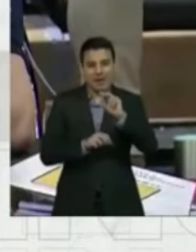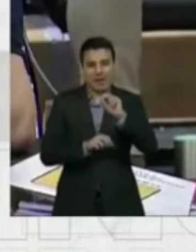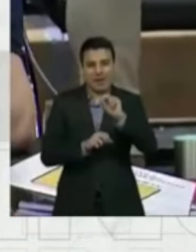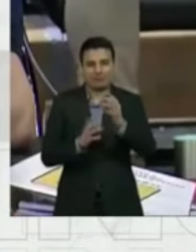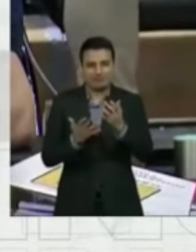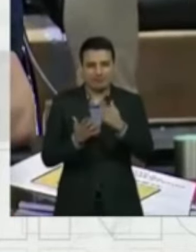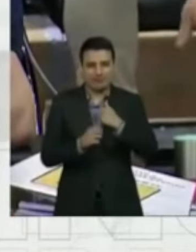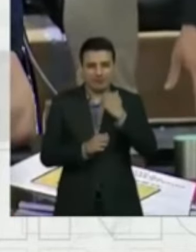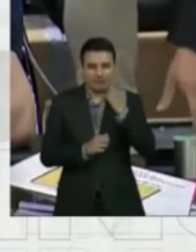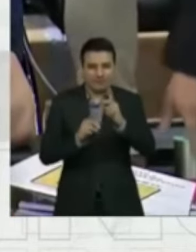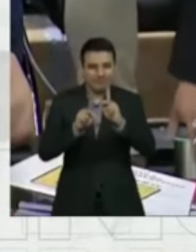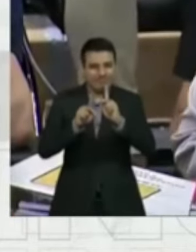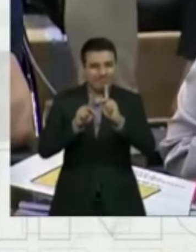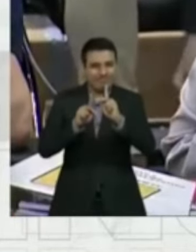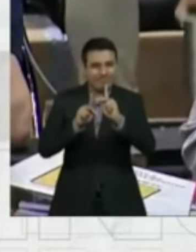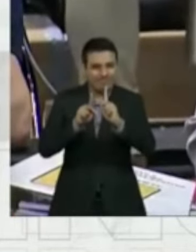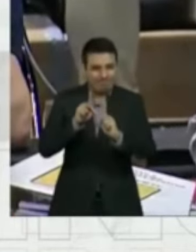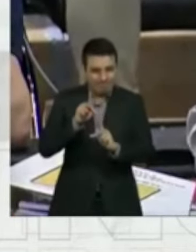tantito. Paso.